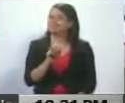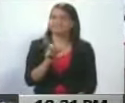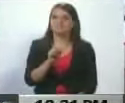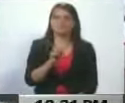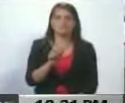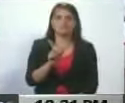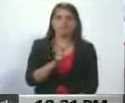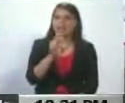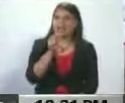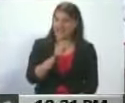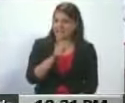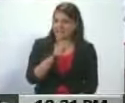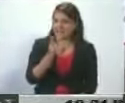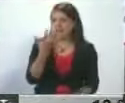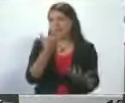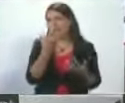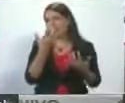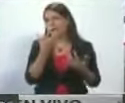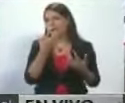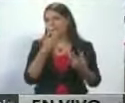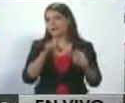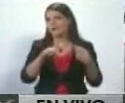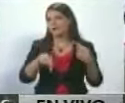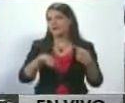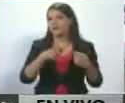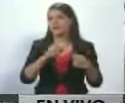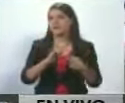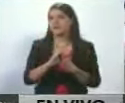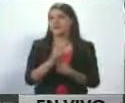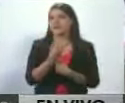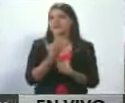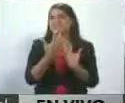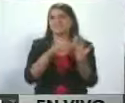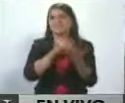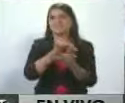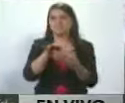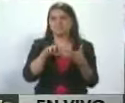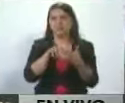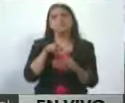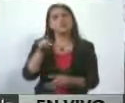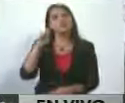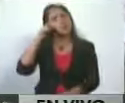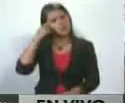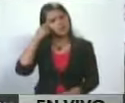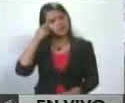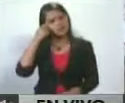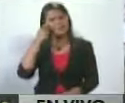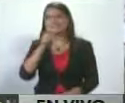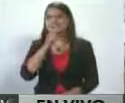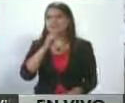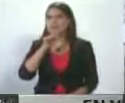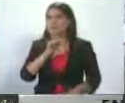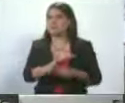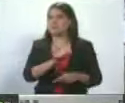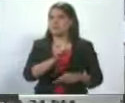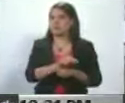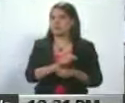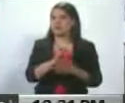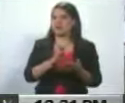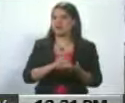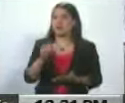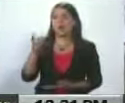Esa comedia puede terminar en una tragedia. Yo aquí recuerdo, ¿tú sabes quién lo ha puesto en su sitio varias veces? Esta